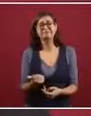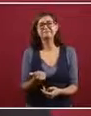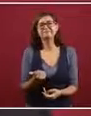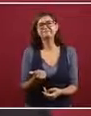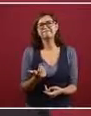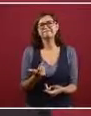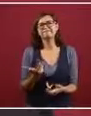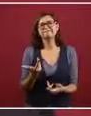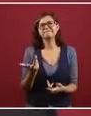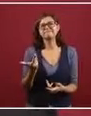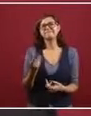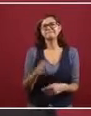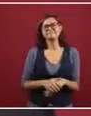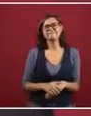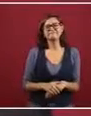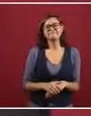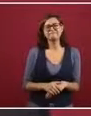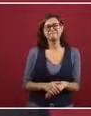son